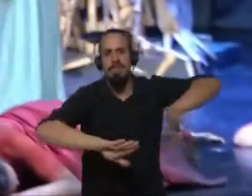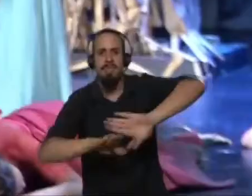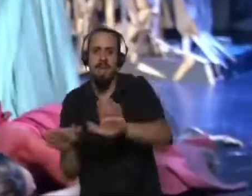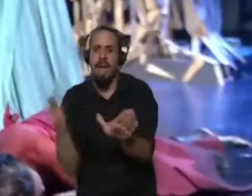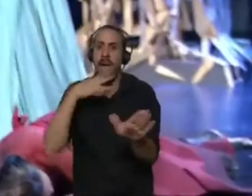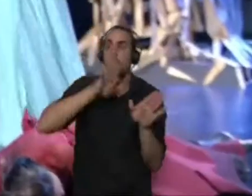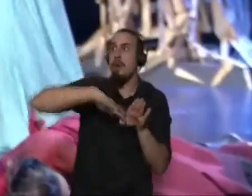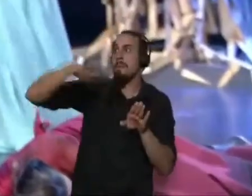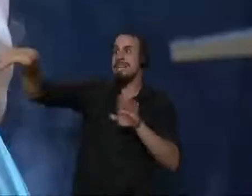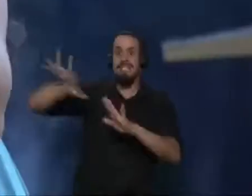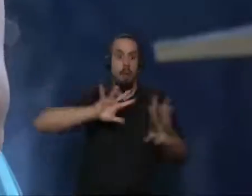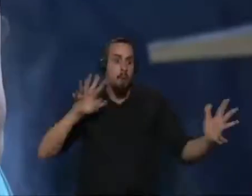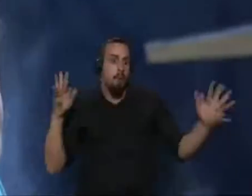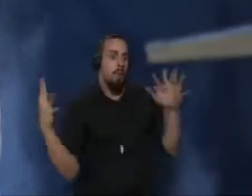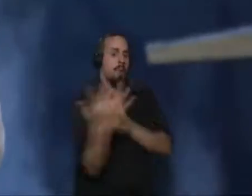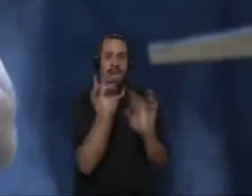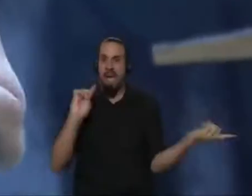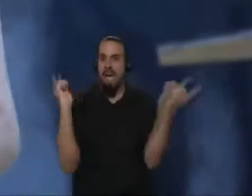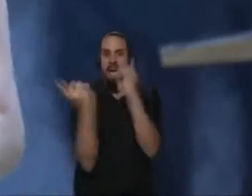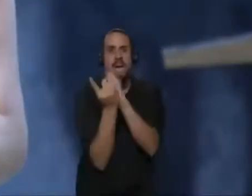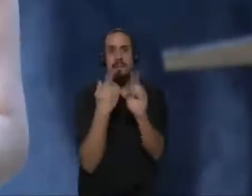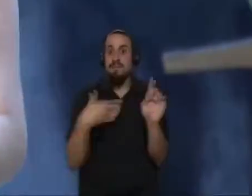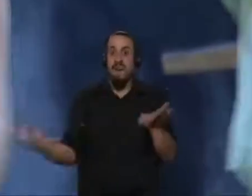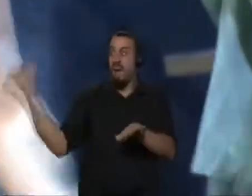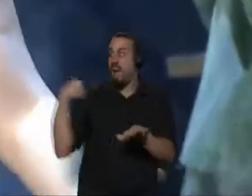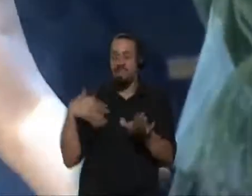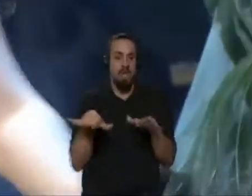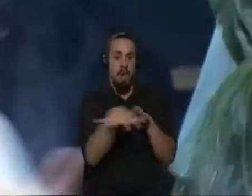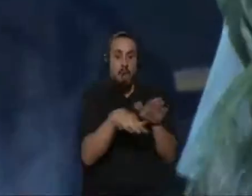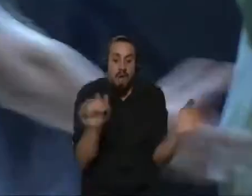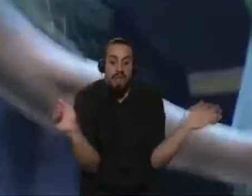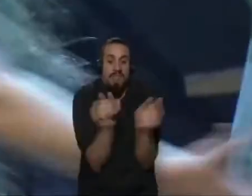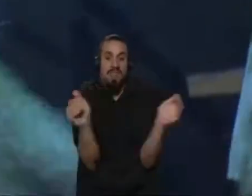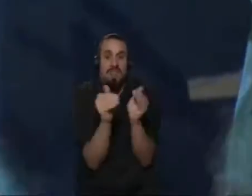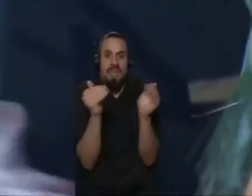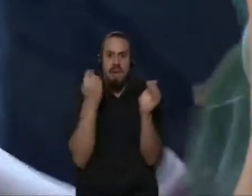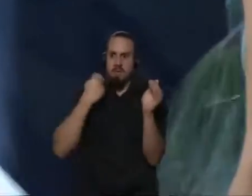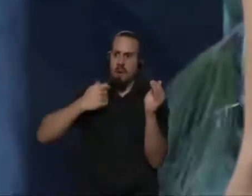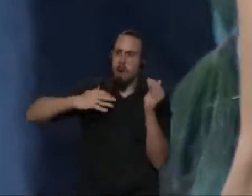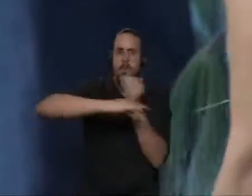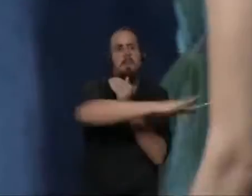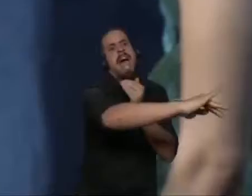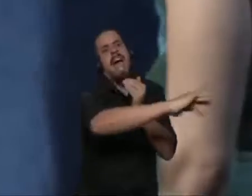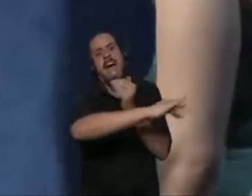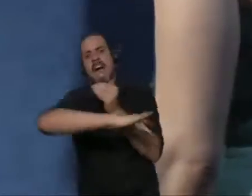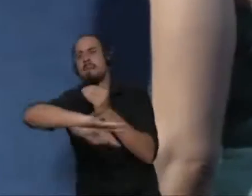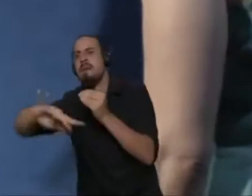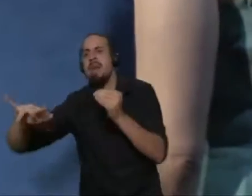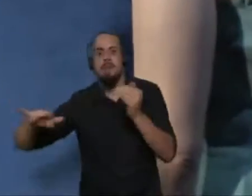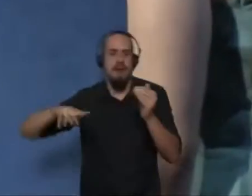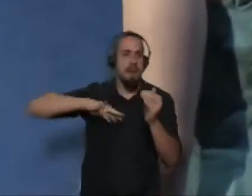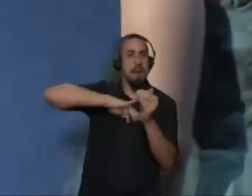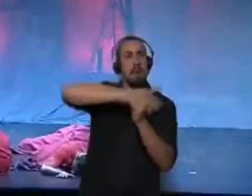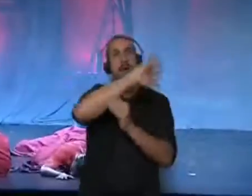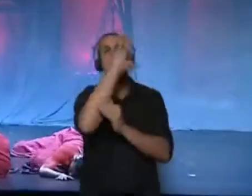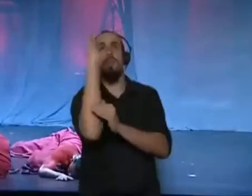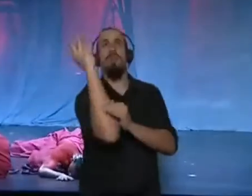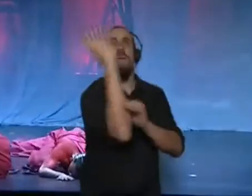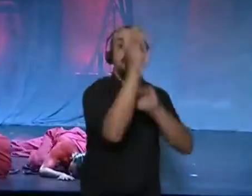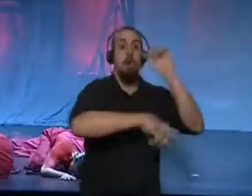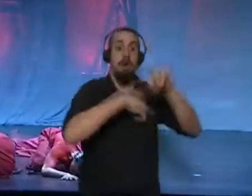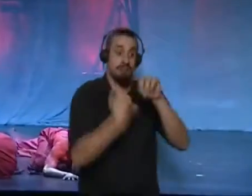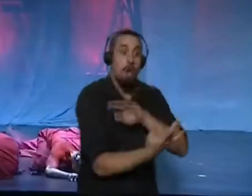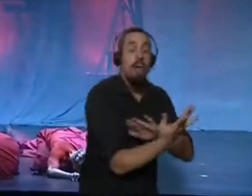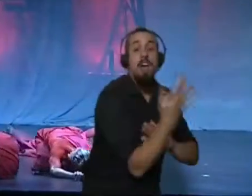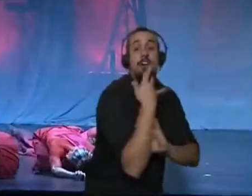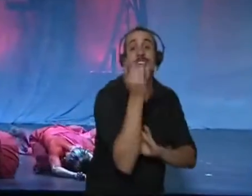en otro. El pedacito de tierra que ocupamos, envuelto en demasiada mar y muchísimo más cielo, fue obra de quien